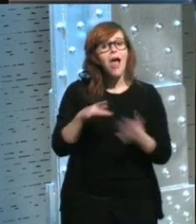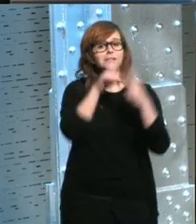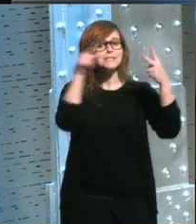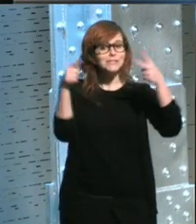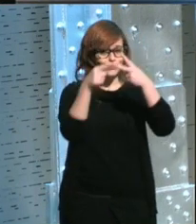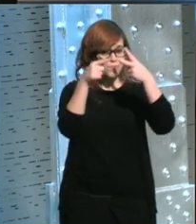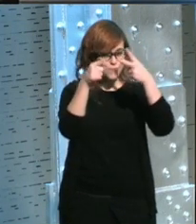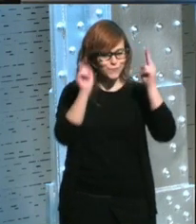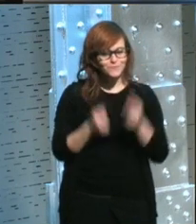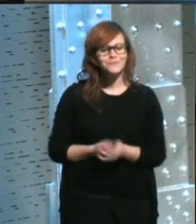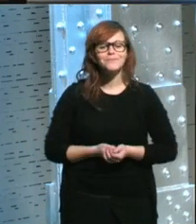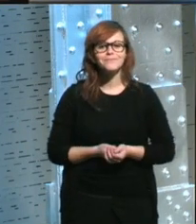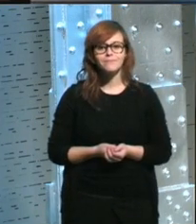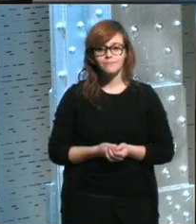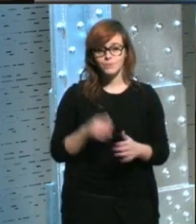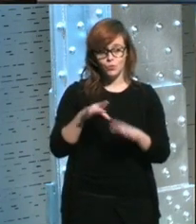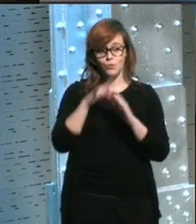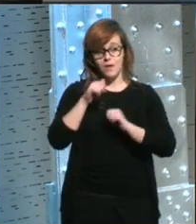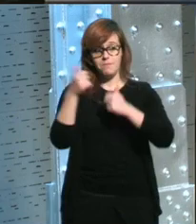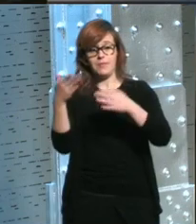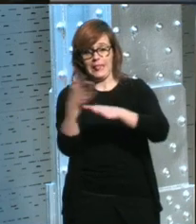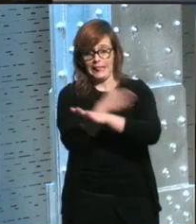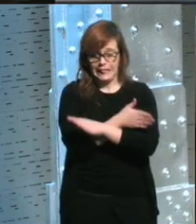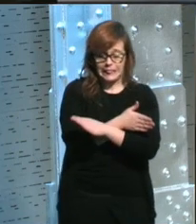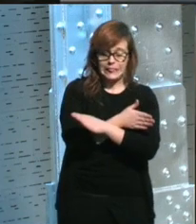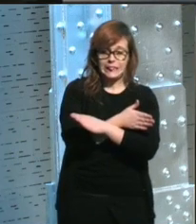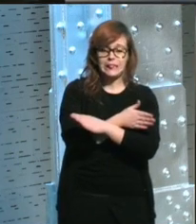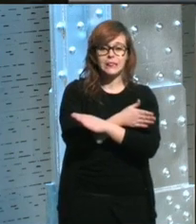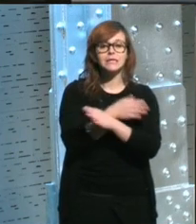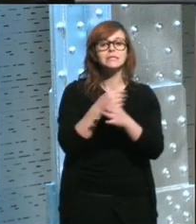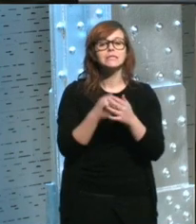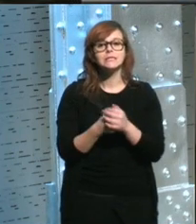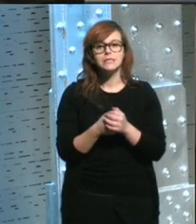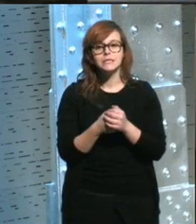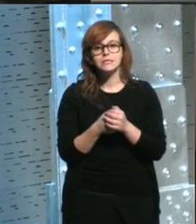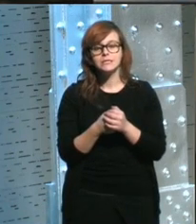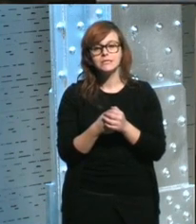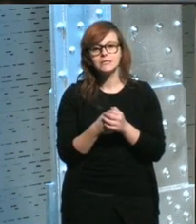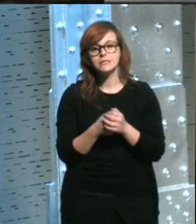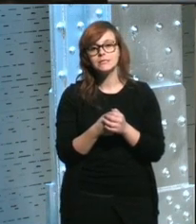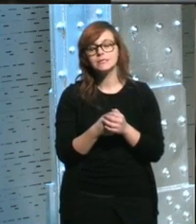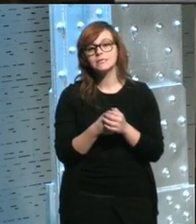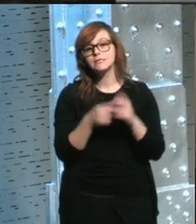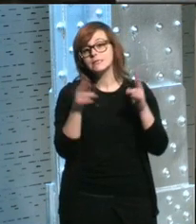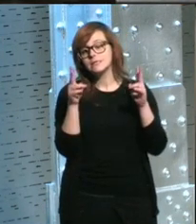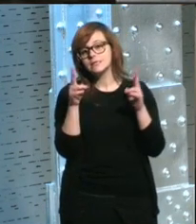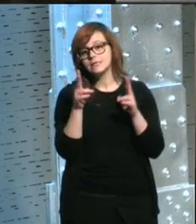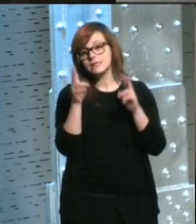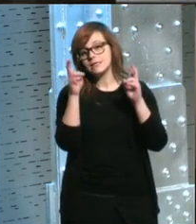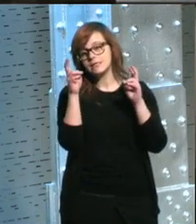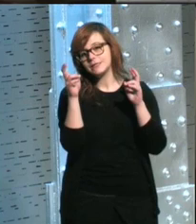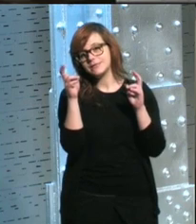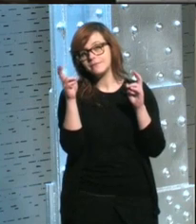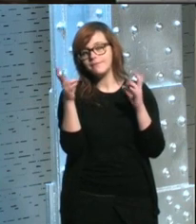quiero comentar, antes de empezar con su intervención ya directamente, es que de alguna